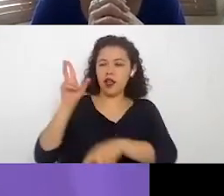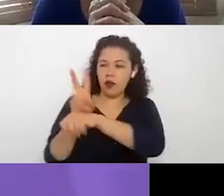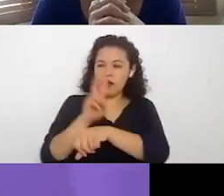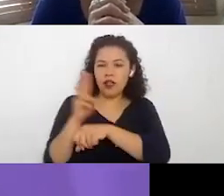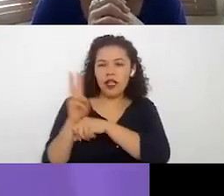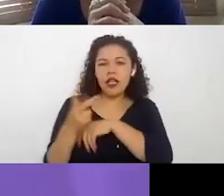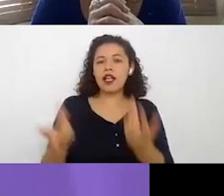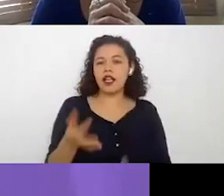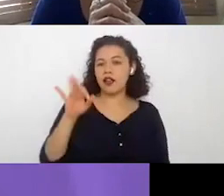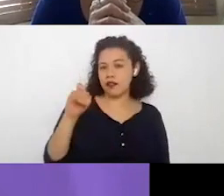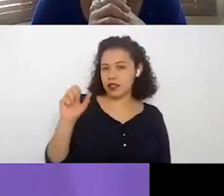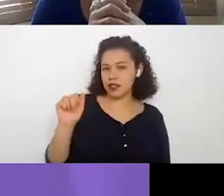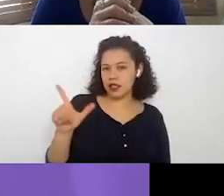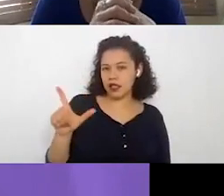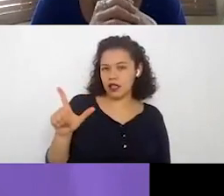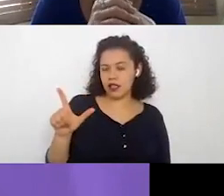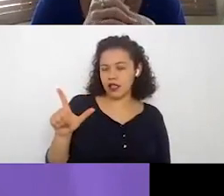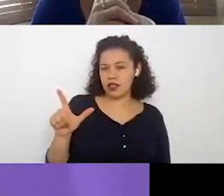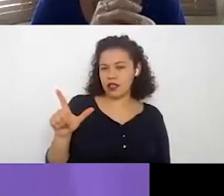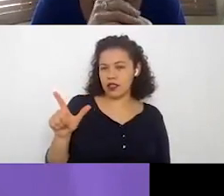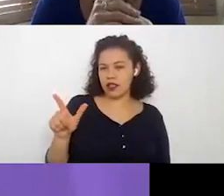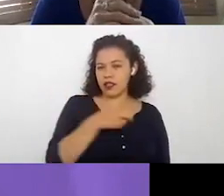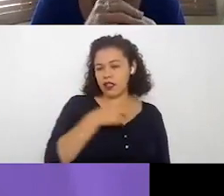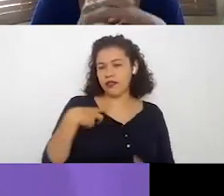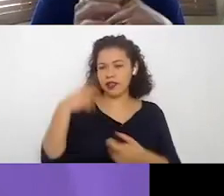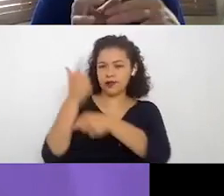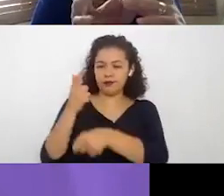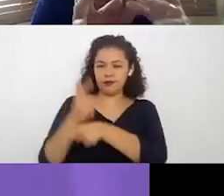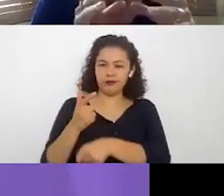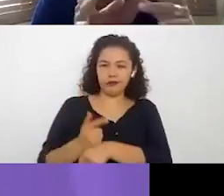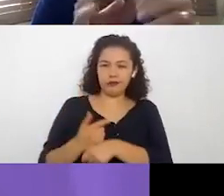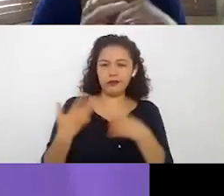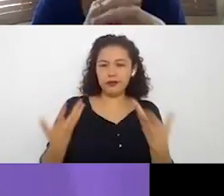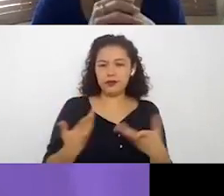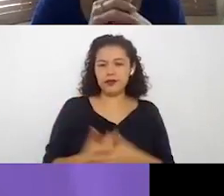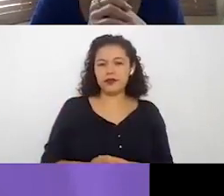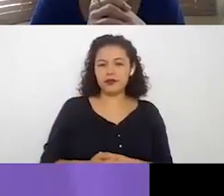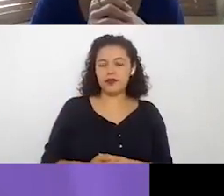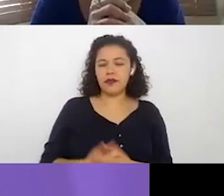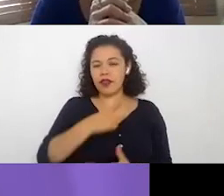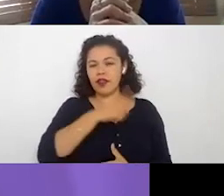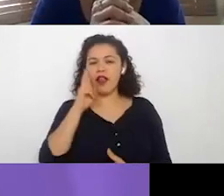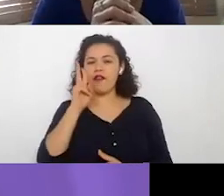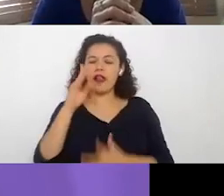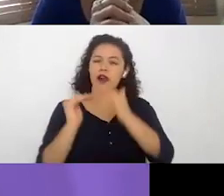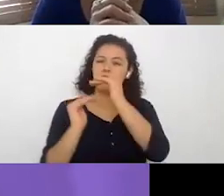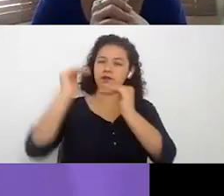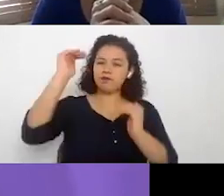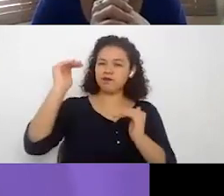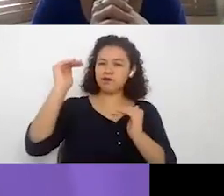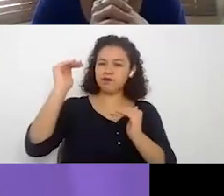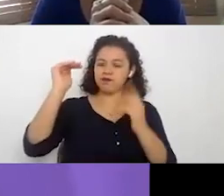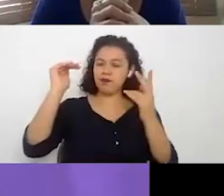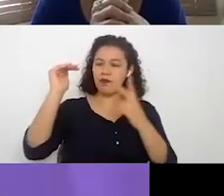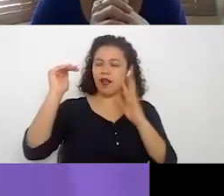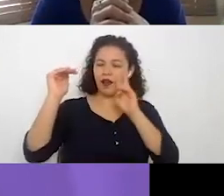fiscal es quien debe de identificar esos brechas, ¿verdad?, que estamos teniendo.